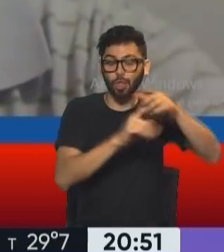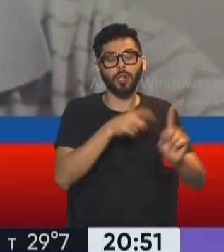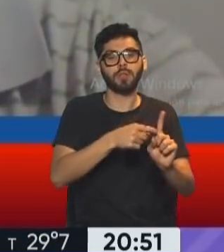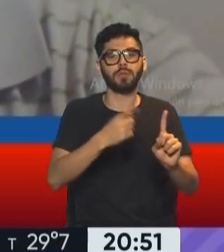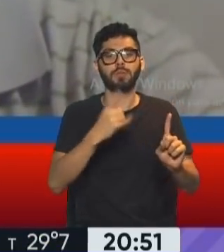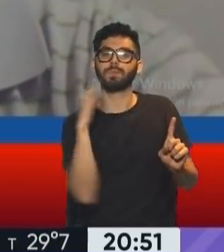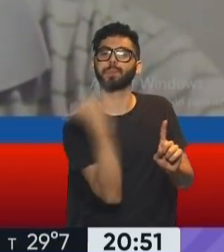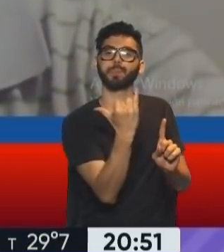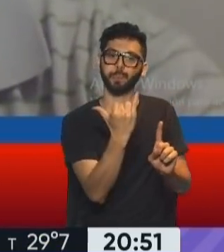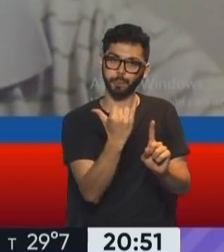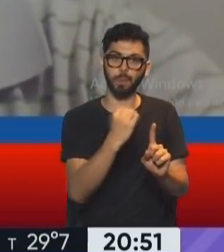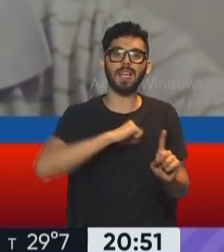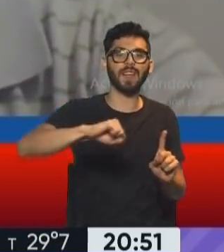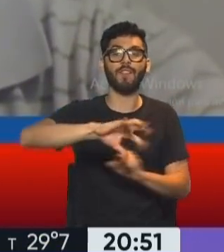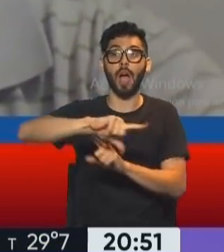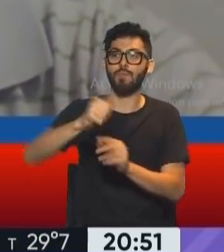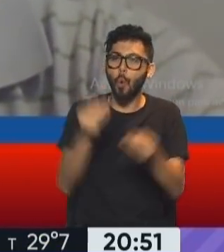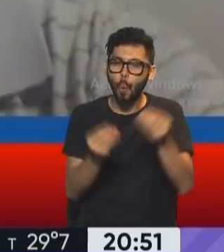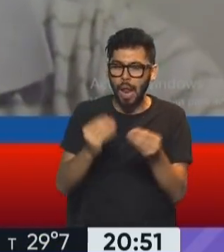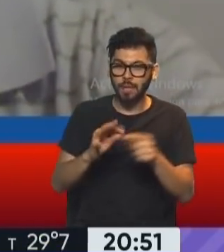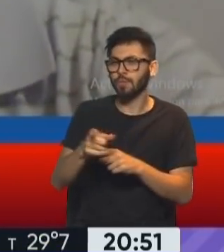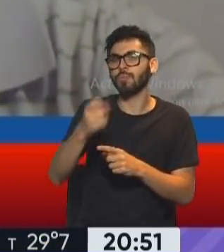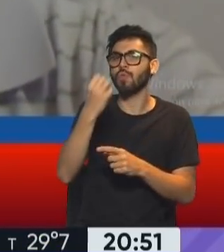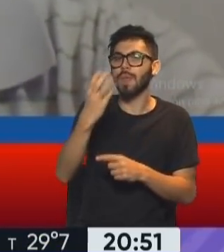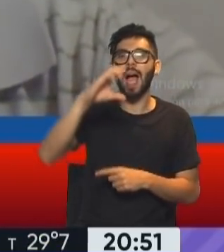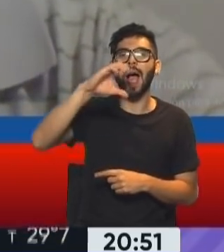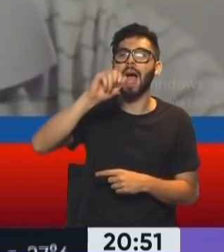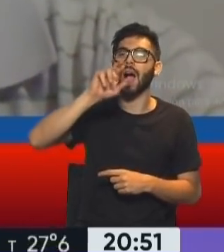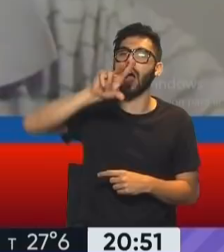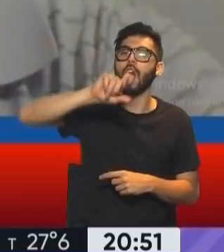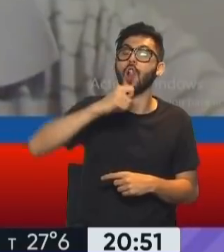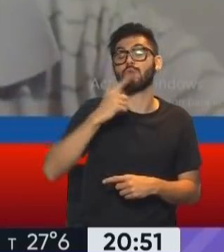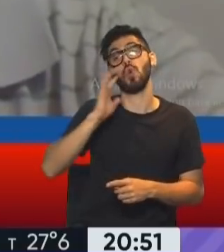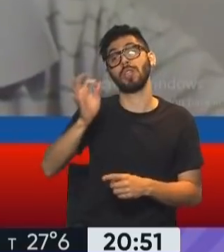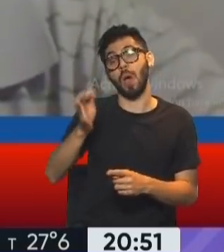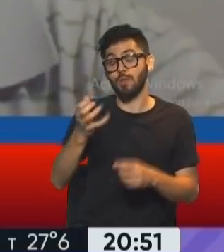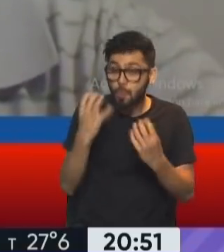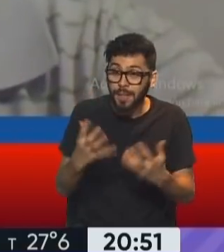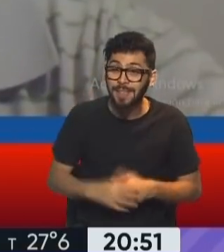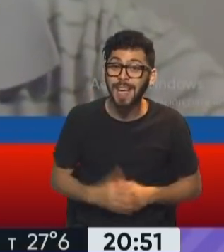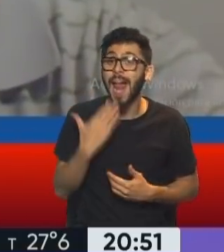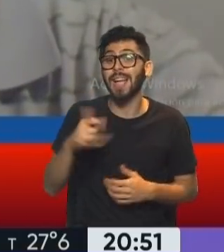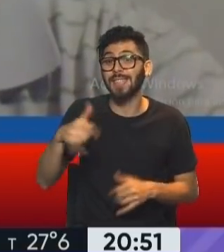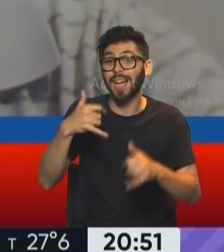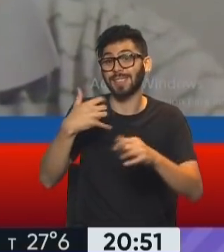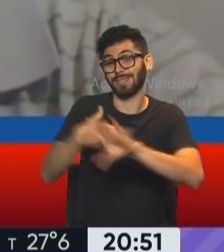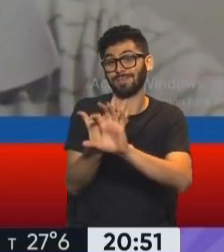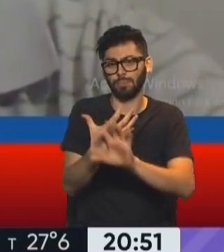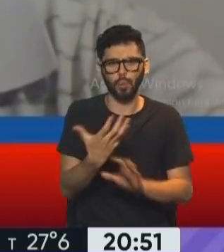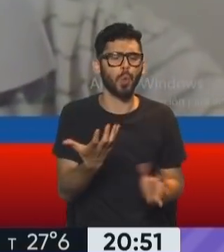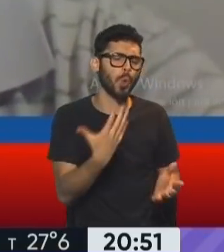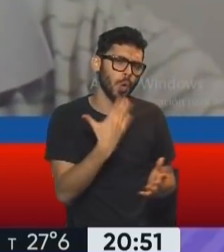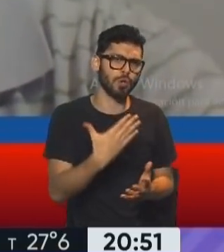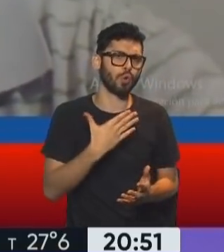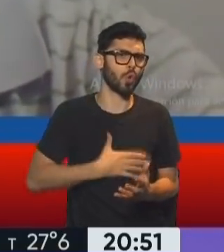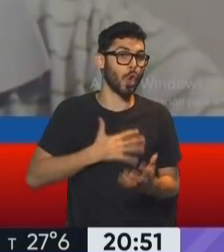los balances. ¿Cómo está, Carlos? Un gran conocedor del tema. Buenas noches, gracias por recibirnos. ¿Cómo les va? Buenas noches. Para mí es un gustazo compartir esta